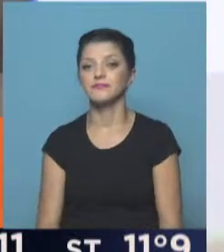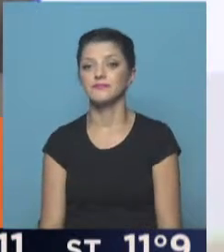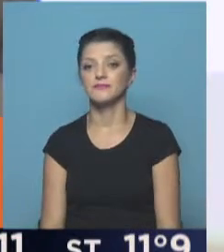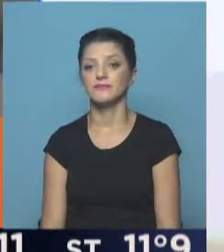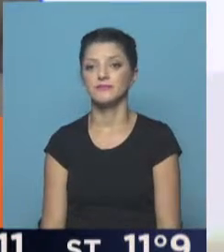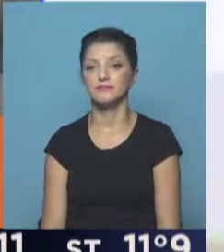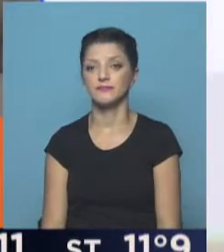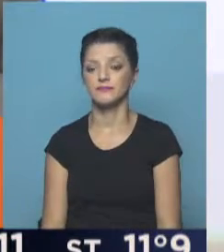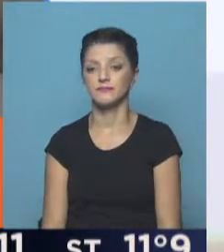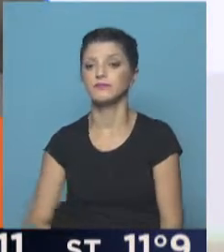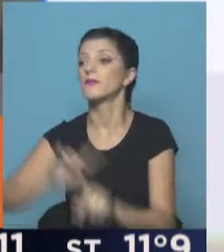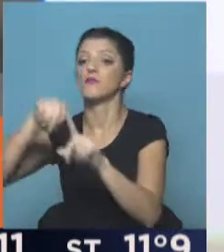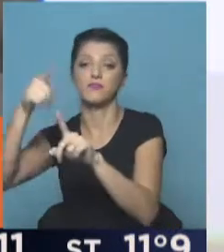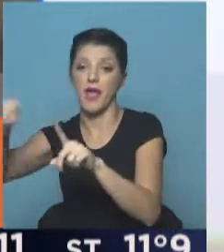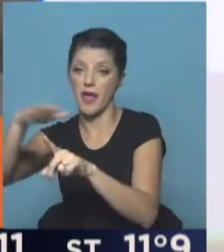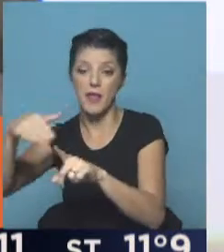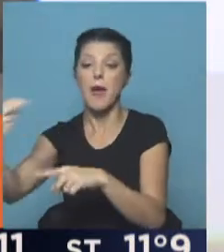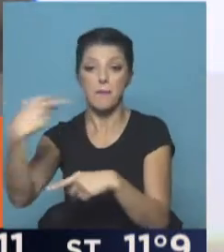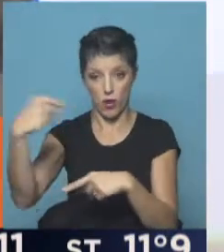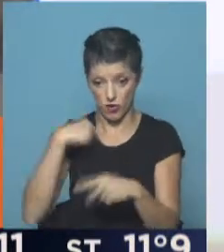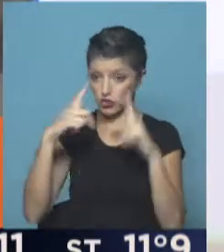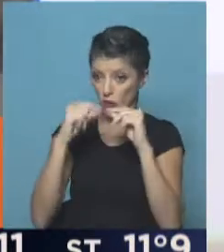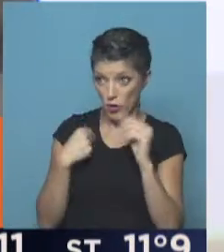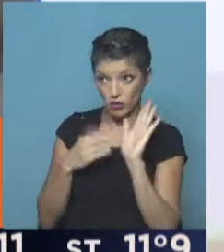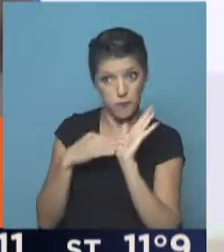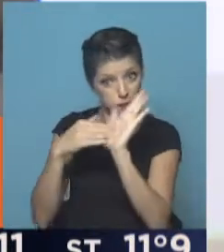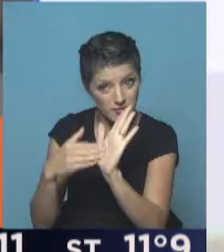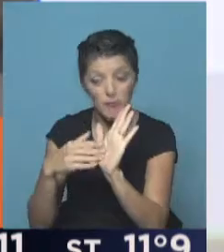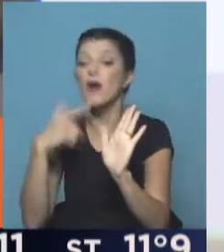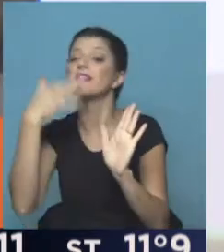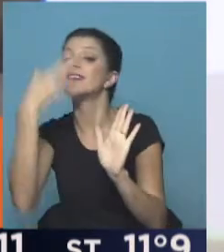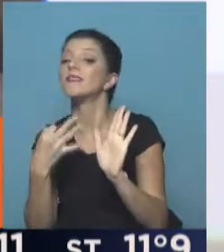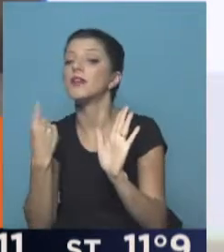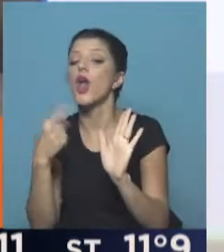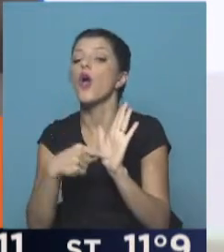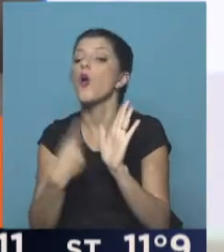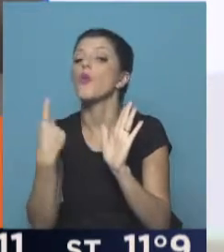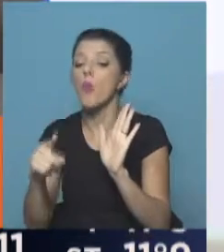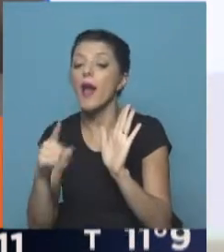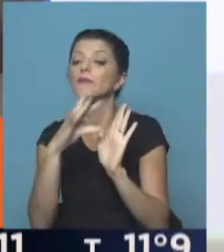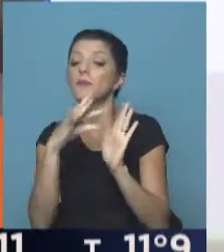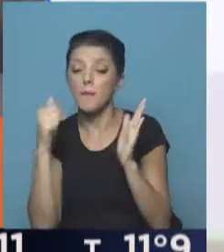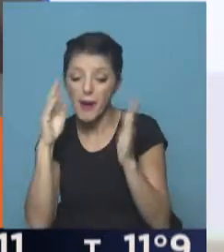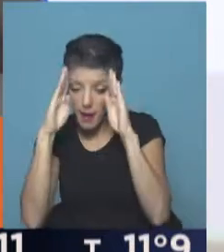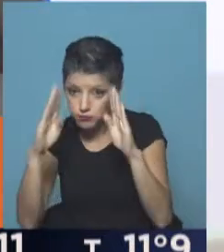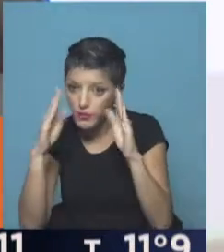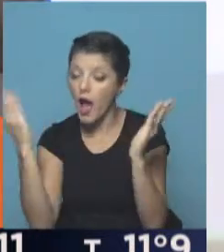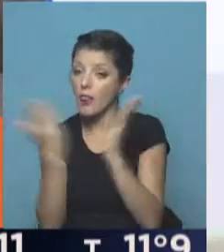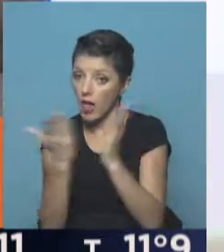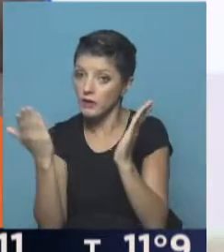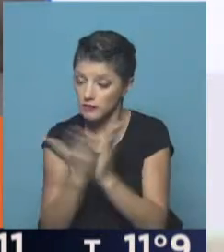ellos los que tienen que mirar nuestros números, decidir con cuál se referencian y en todo